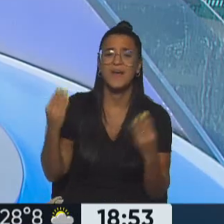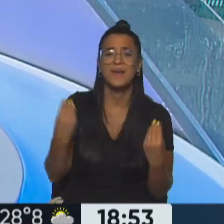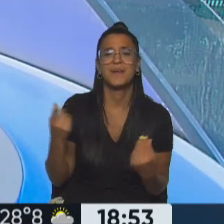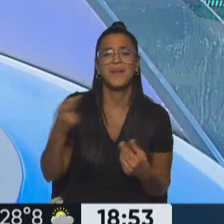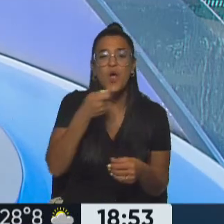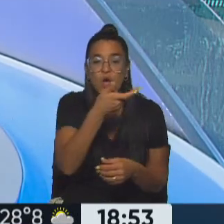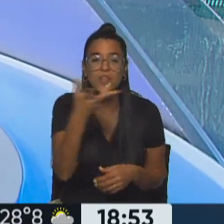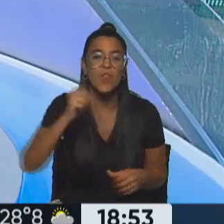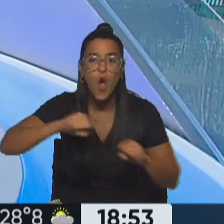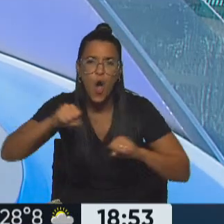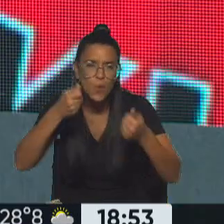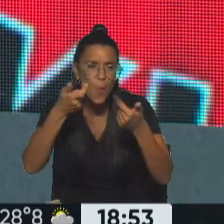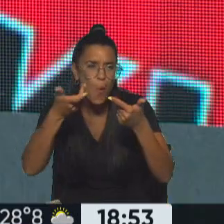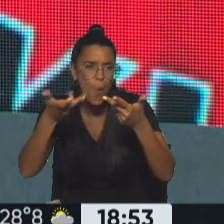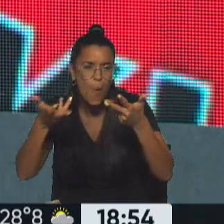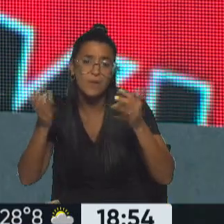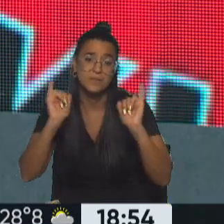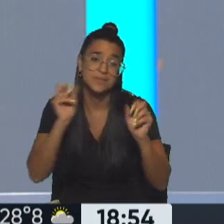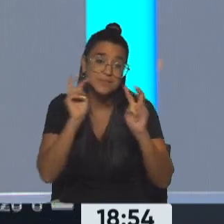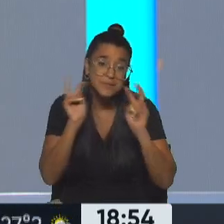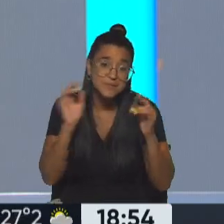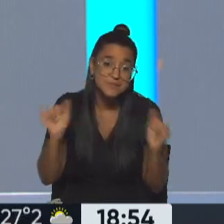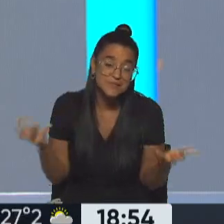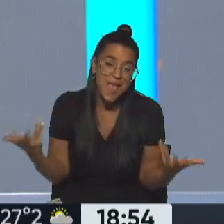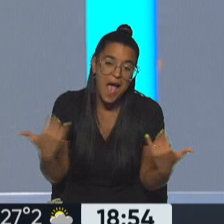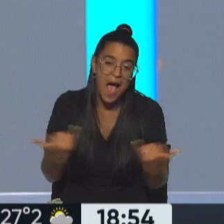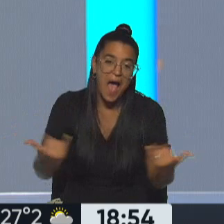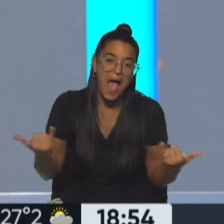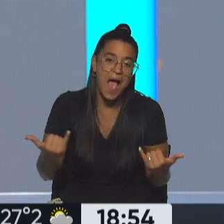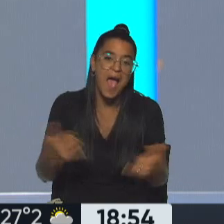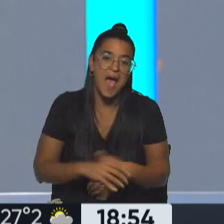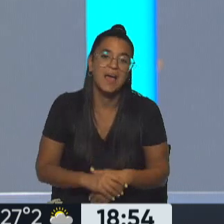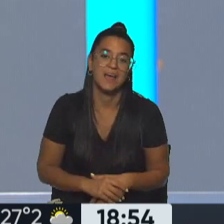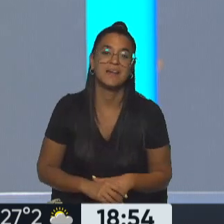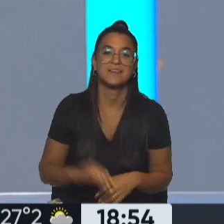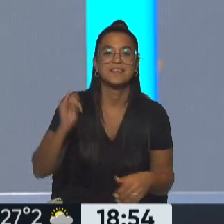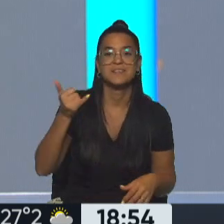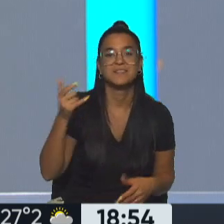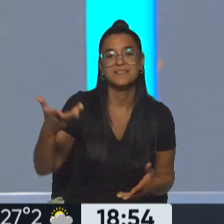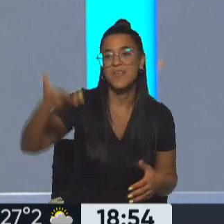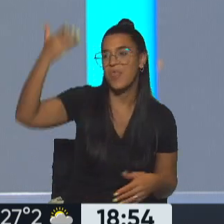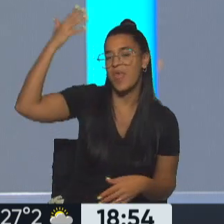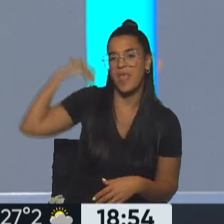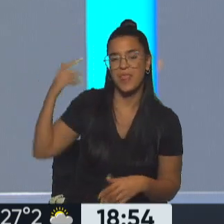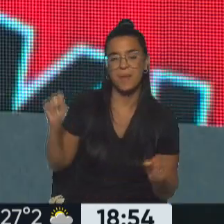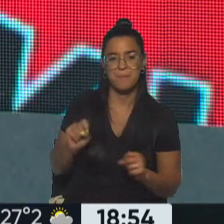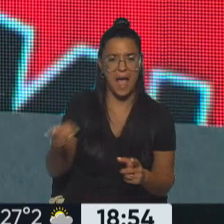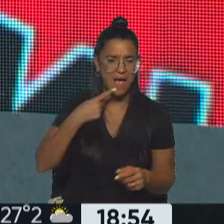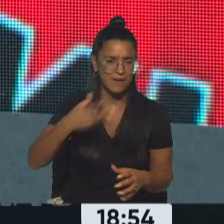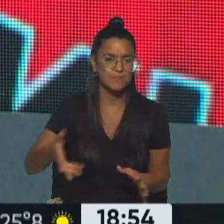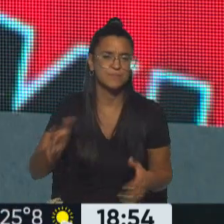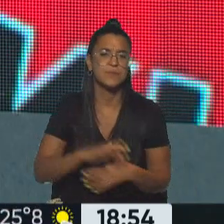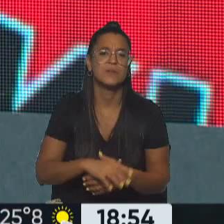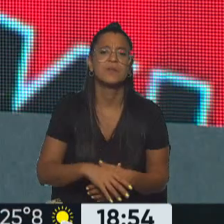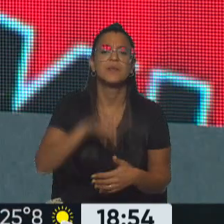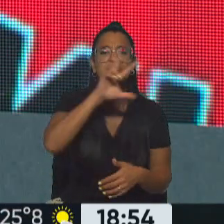todos los goles después se está mirando por todos lados frente Alianza Lima en mayo fue cuatro hace un montón